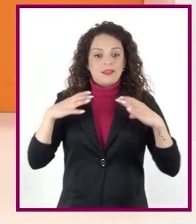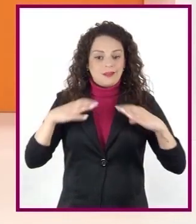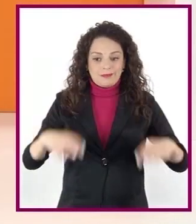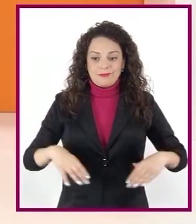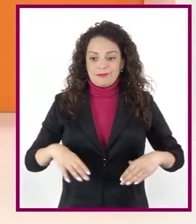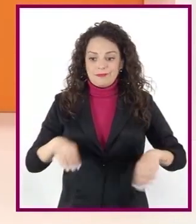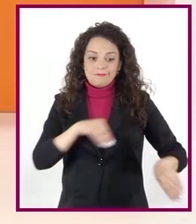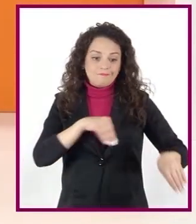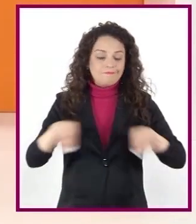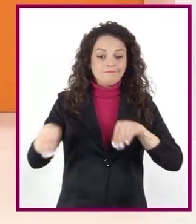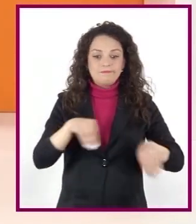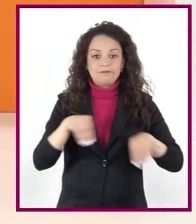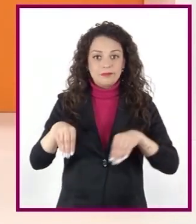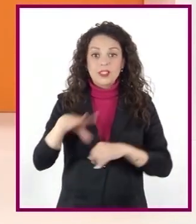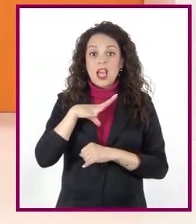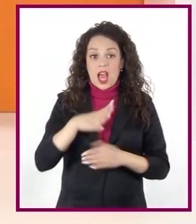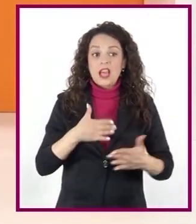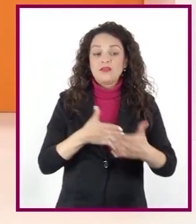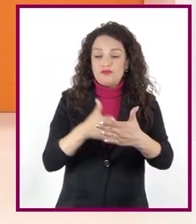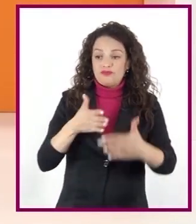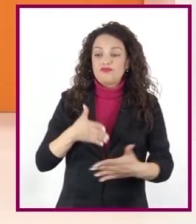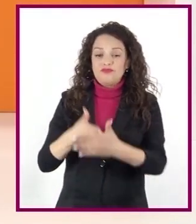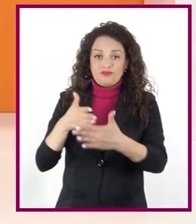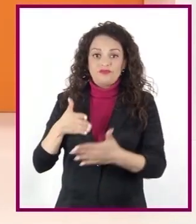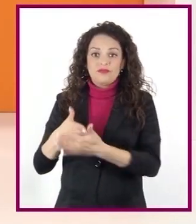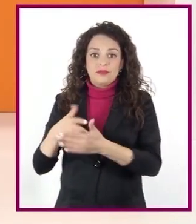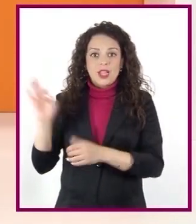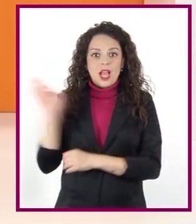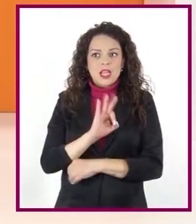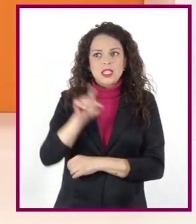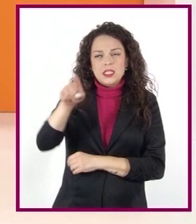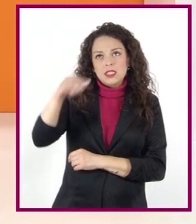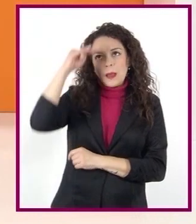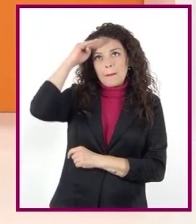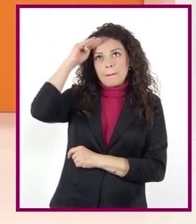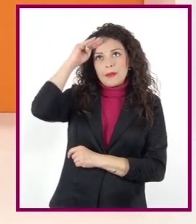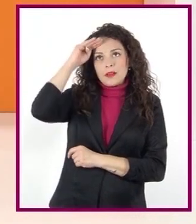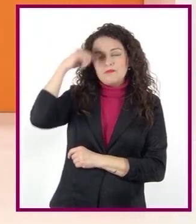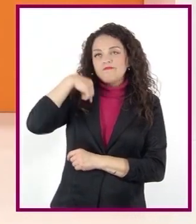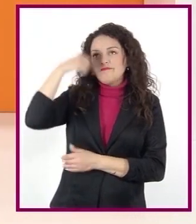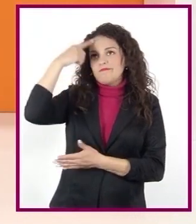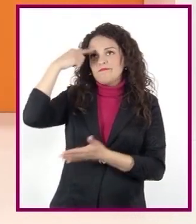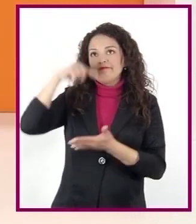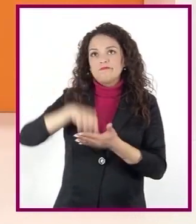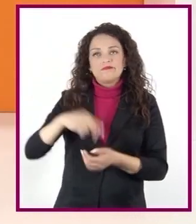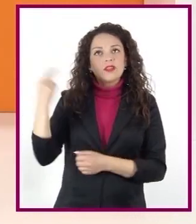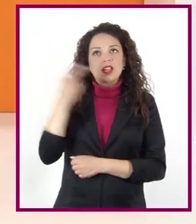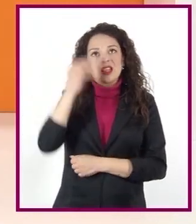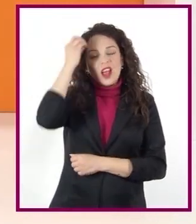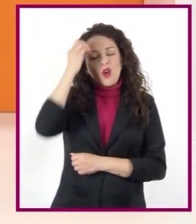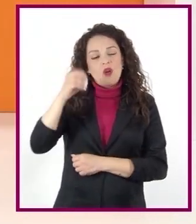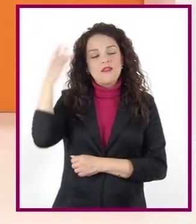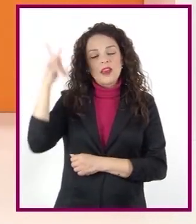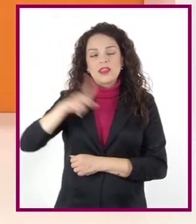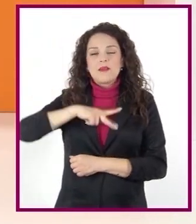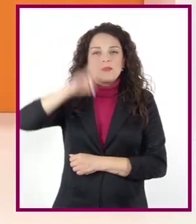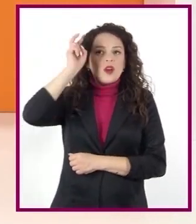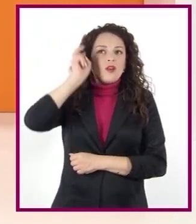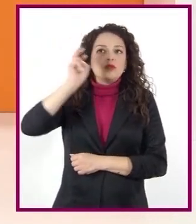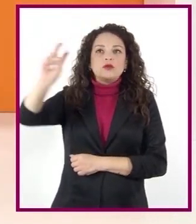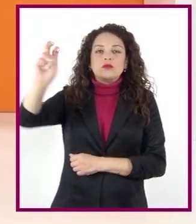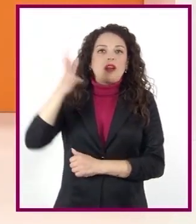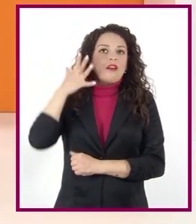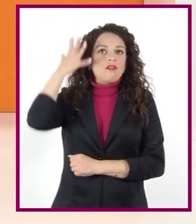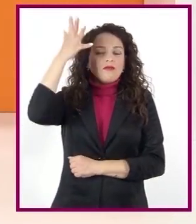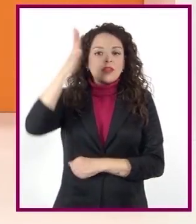movilidad. Posiblemente pensó que también tendría que renunciar a sus sueños debido a los límites que